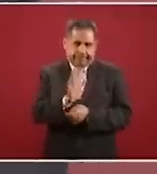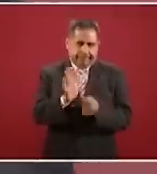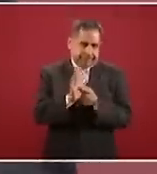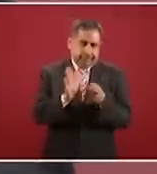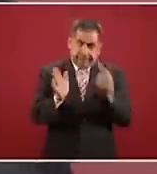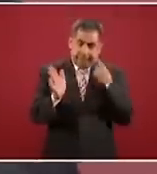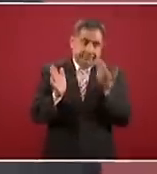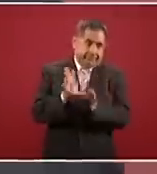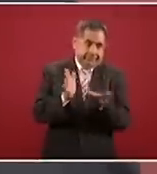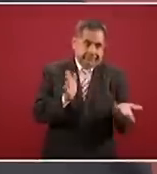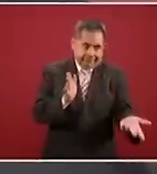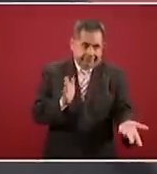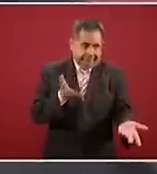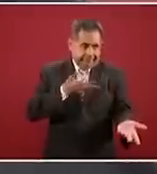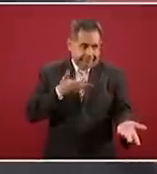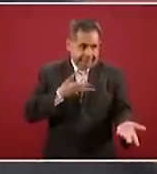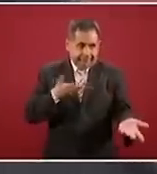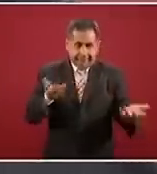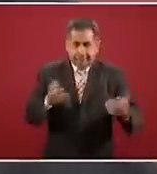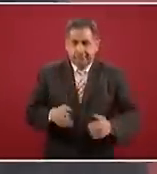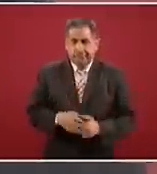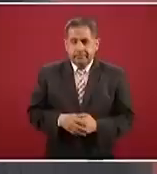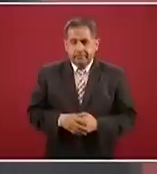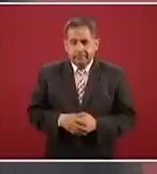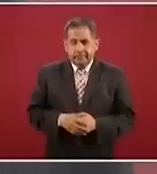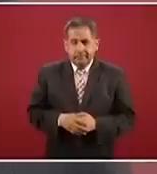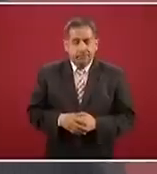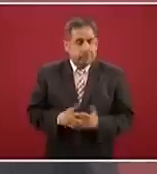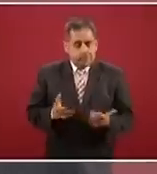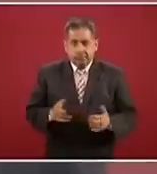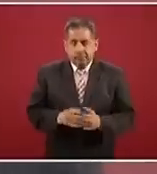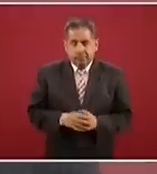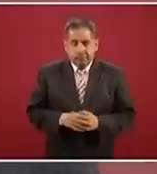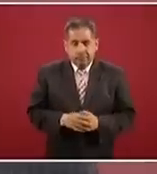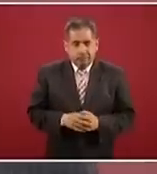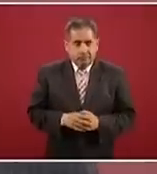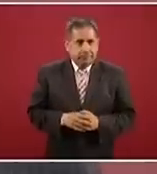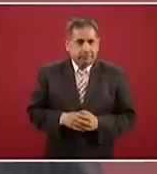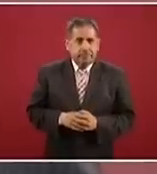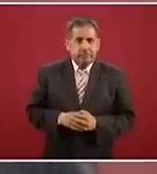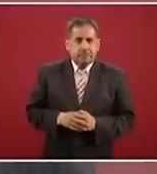pues no pueden haber. Lo